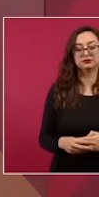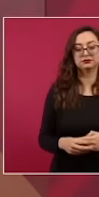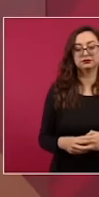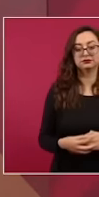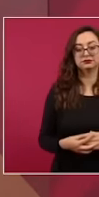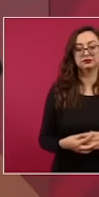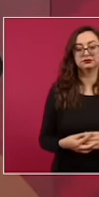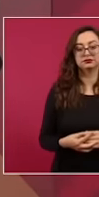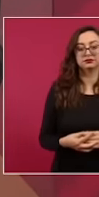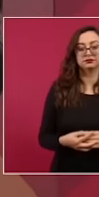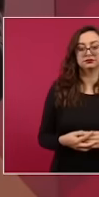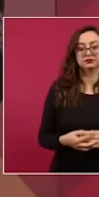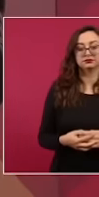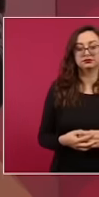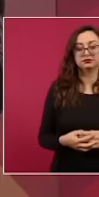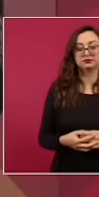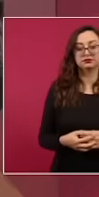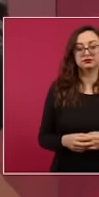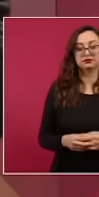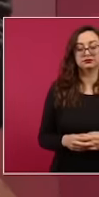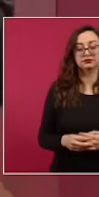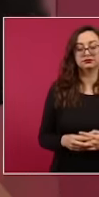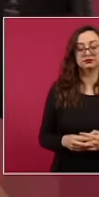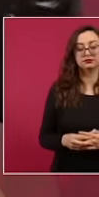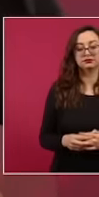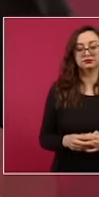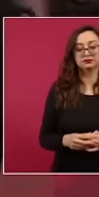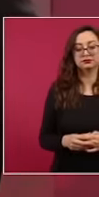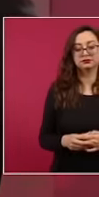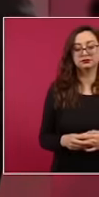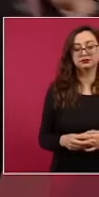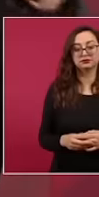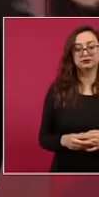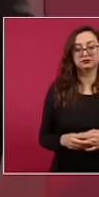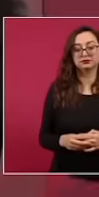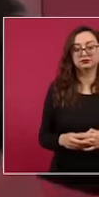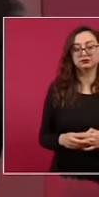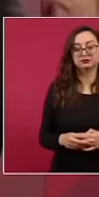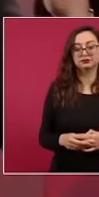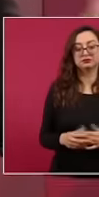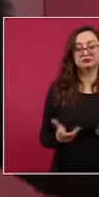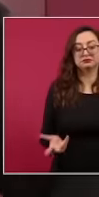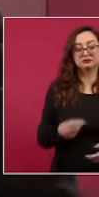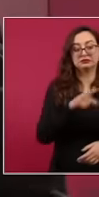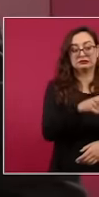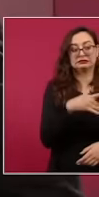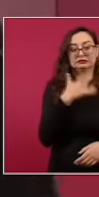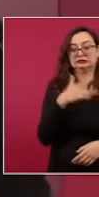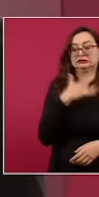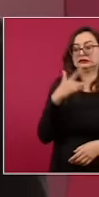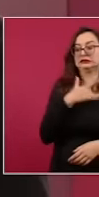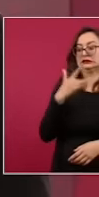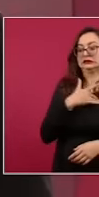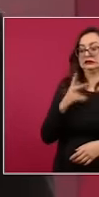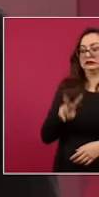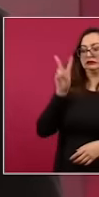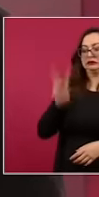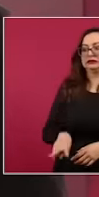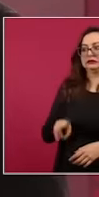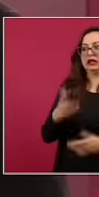Y cuando me imagino ya él siente que lo van a destituir, pues toma una